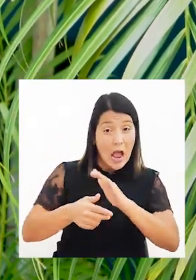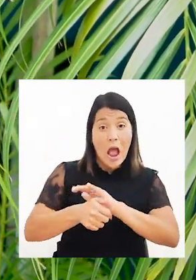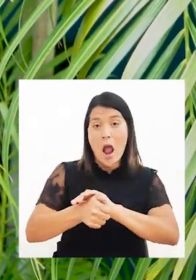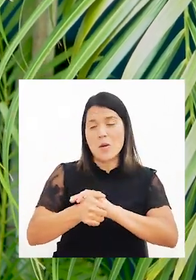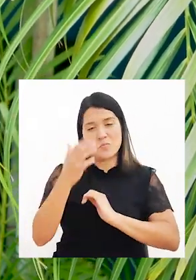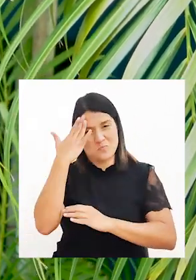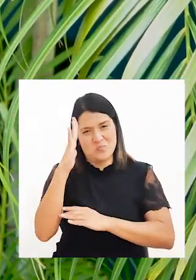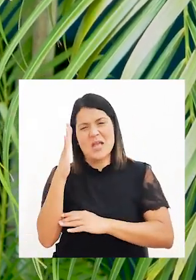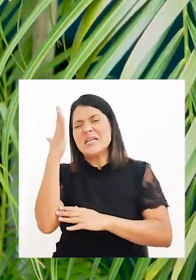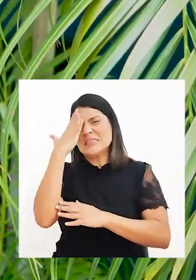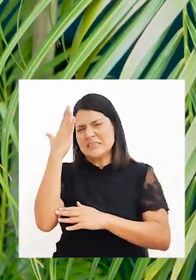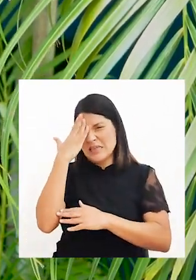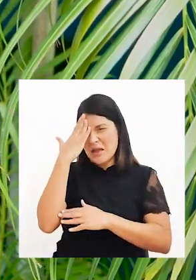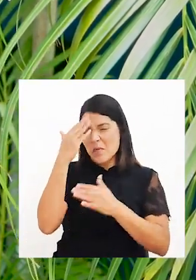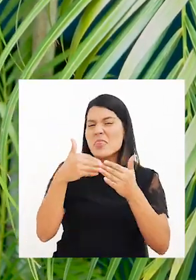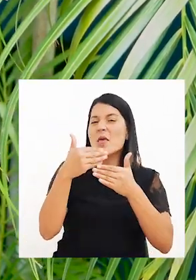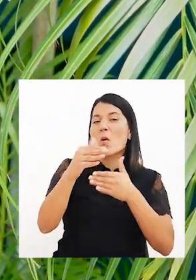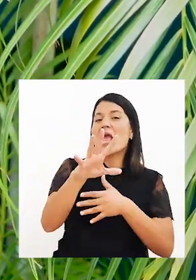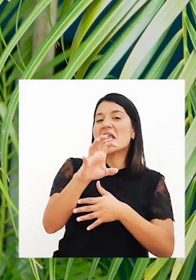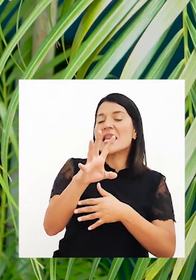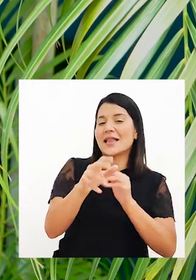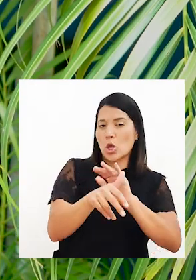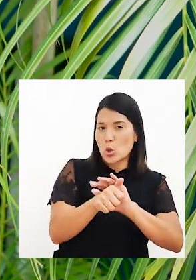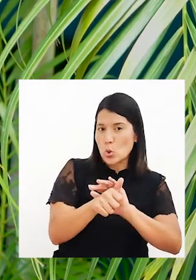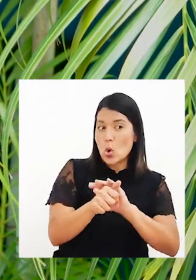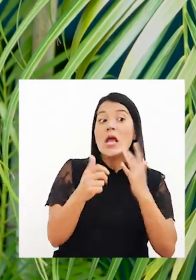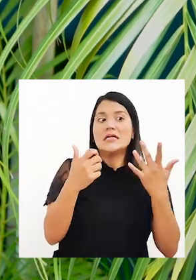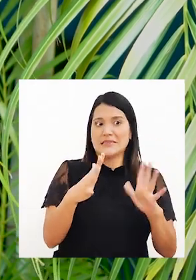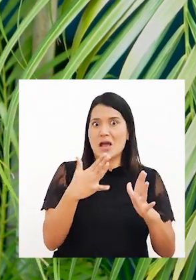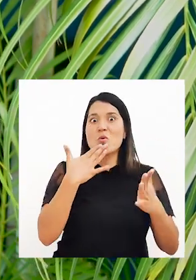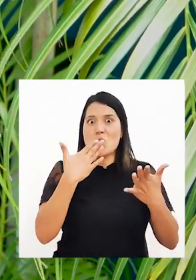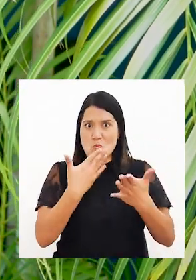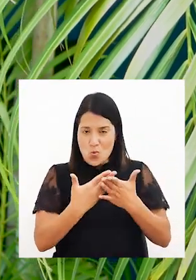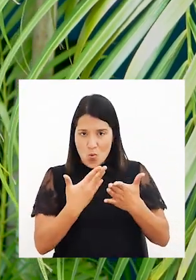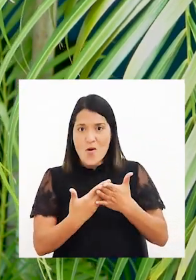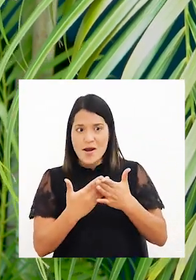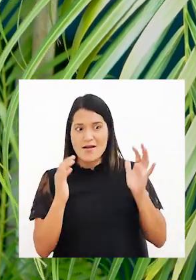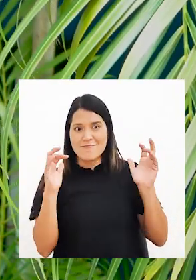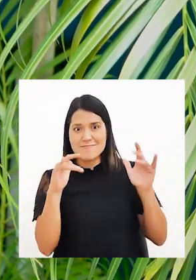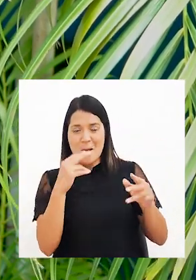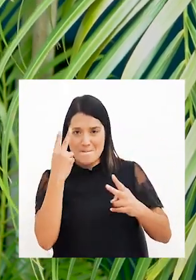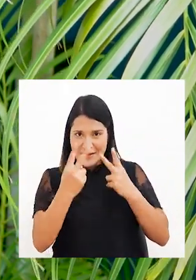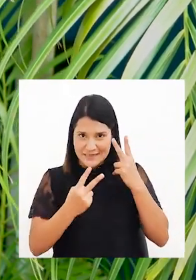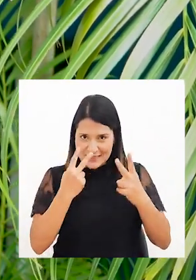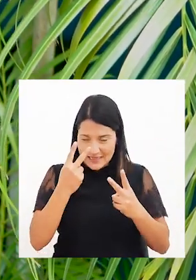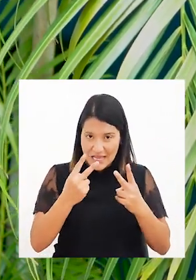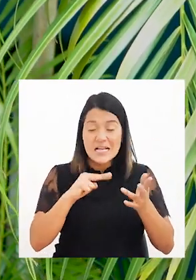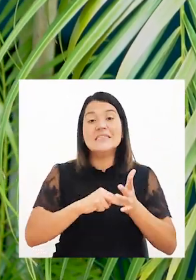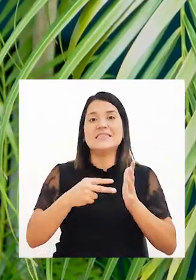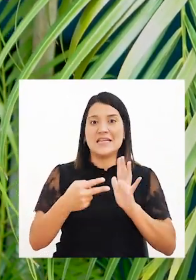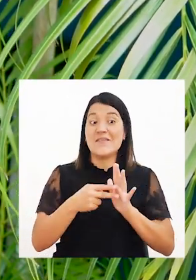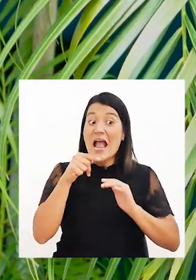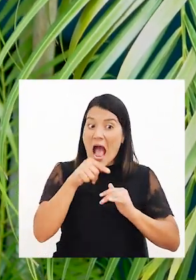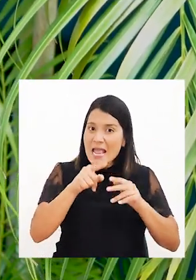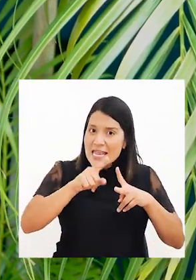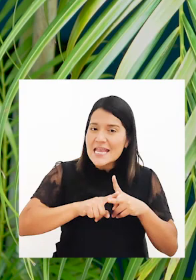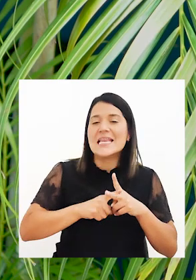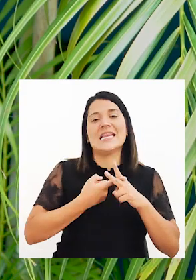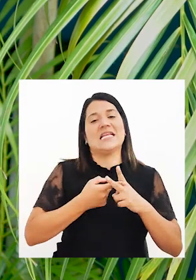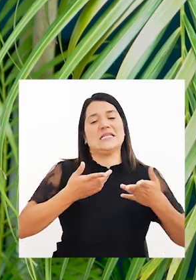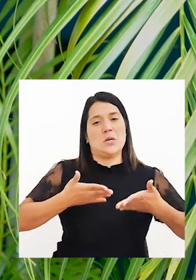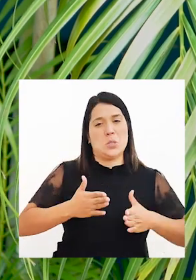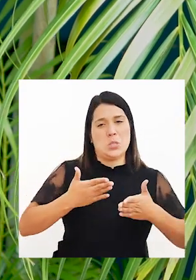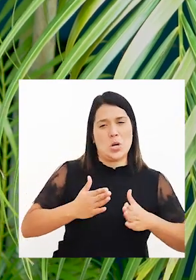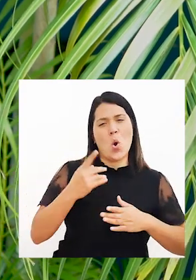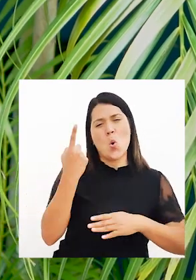que después de más de 500 tortugas es cuando tenemos una actividad muy buena y eso quiere decir que es un indicio de la actividad, ¿verdad? Que un día,